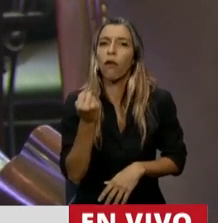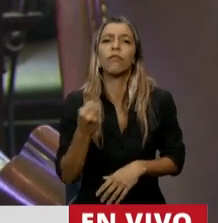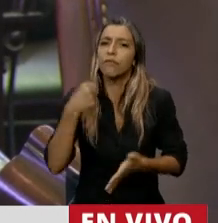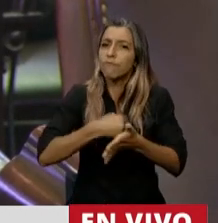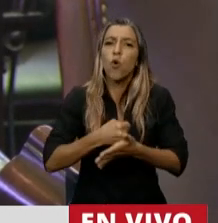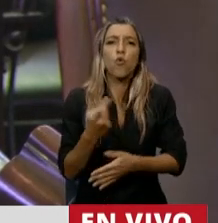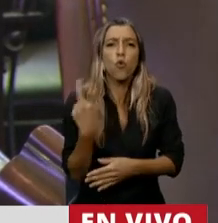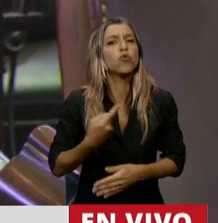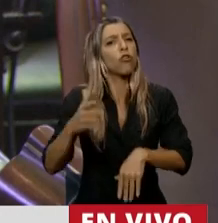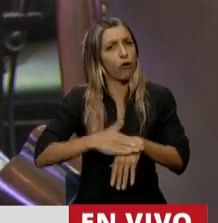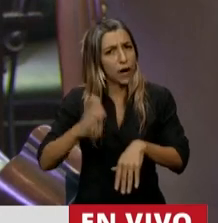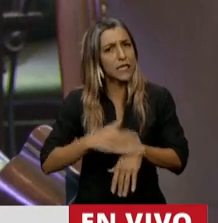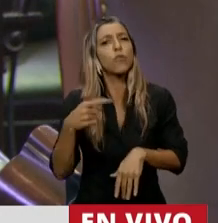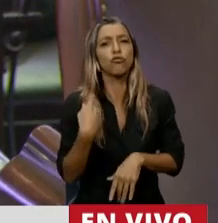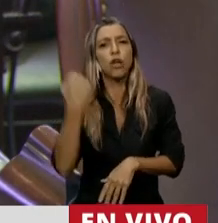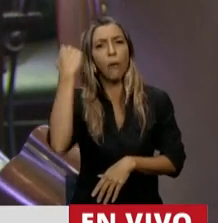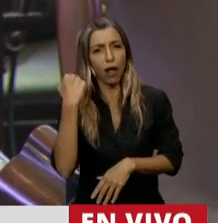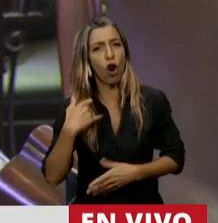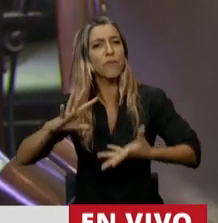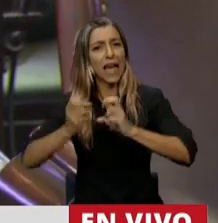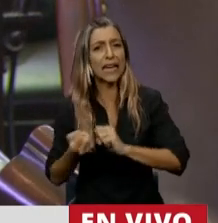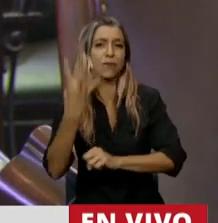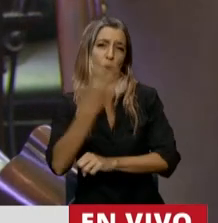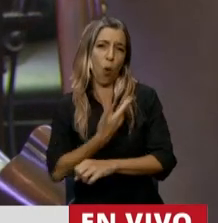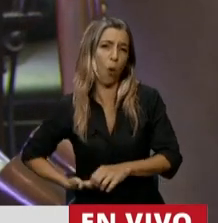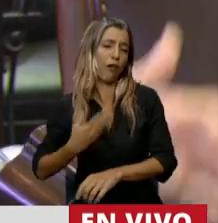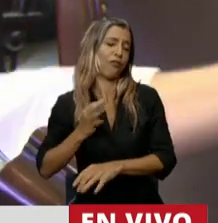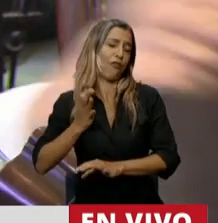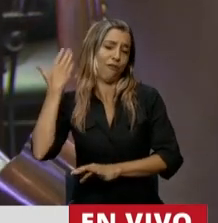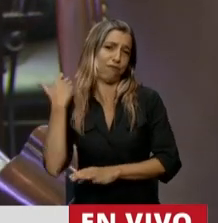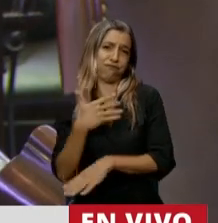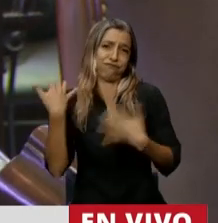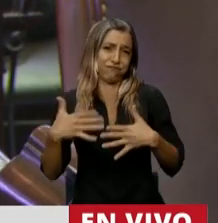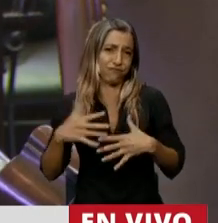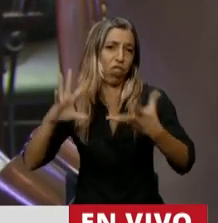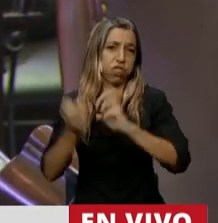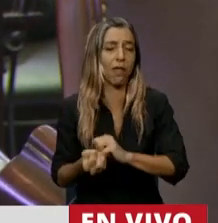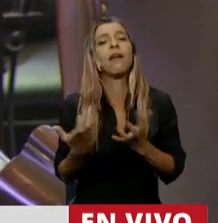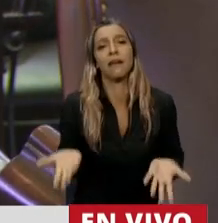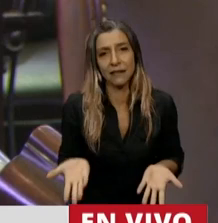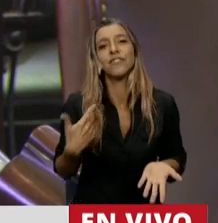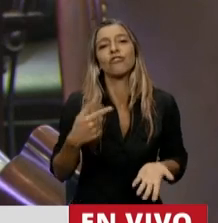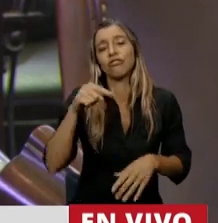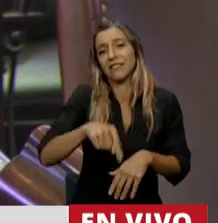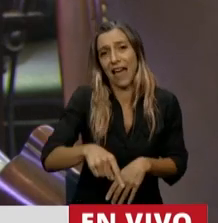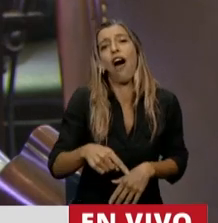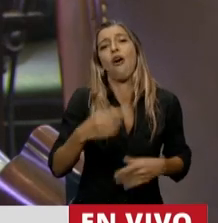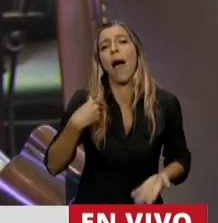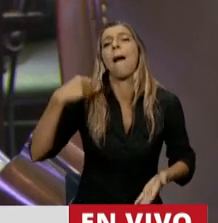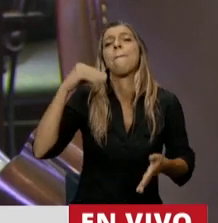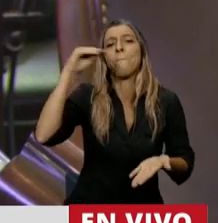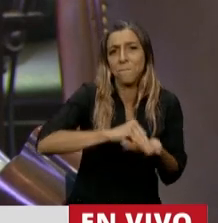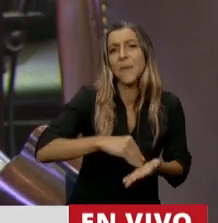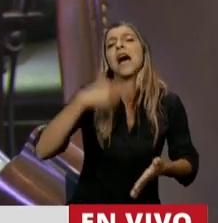Vinimos a hacernos cargo de la crisis económica y social que dejaron 4 años de gobierno neoliberal. Miren si no vamos a agarrar banderas de lucha de tantos años